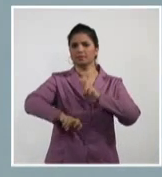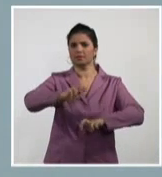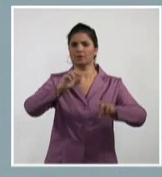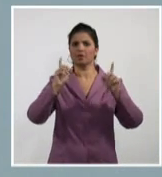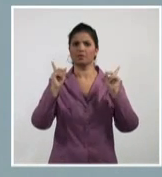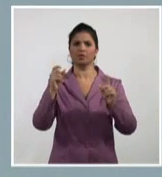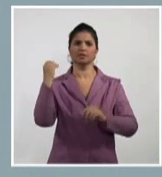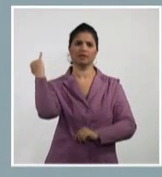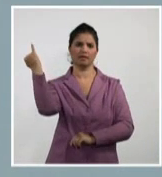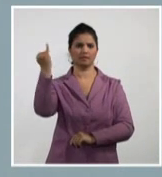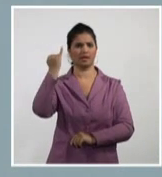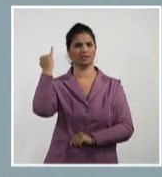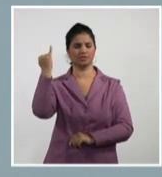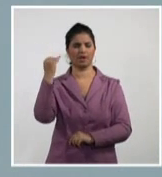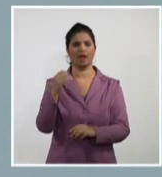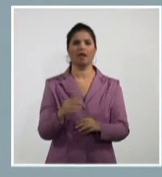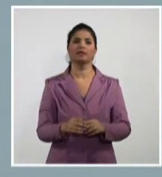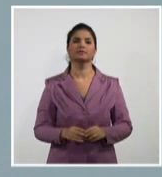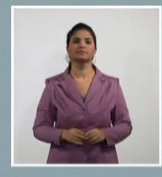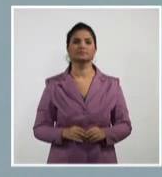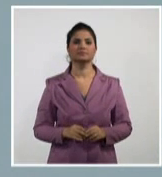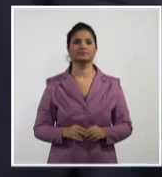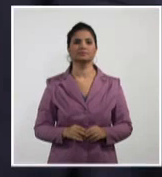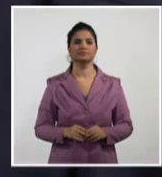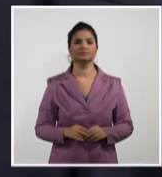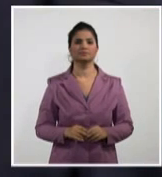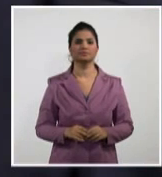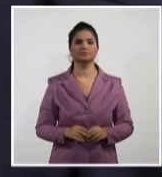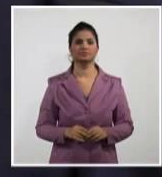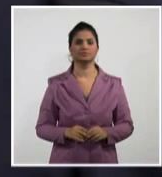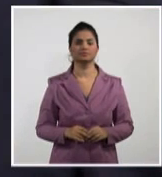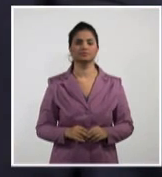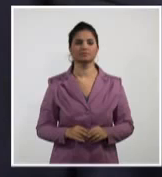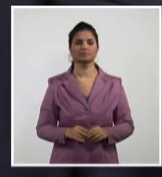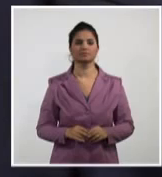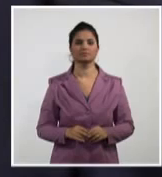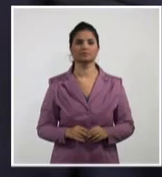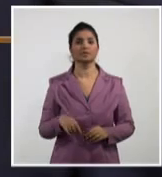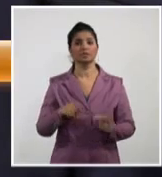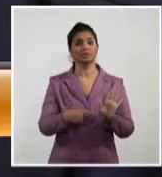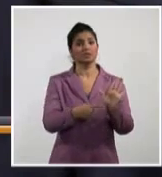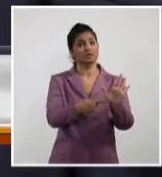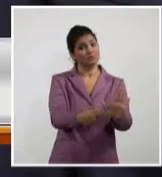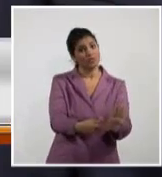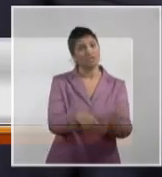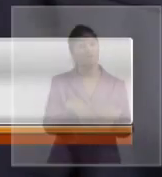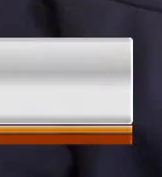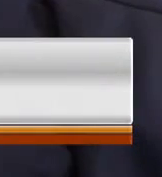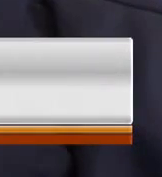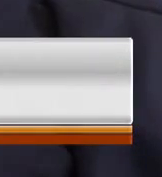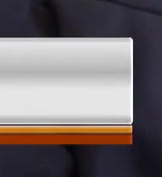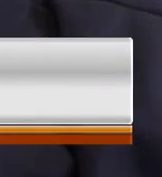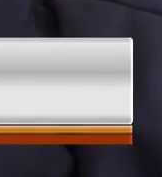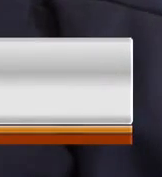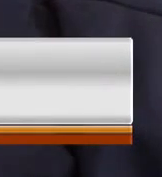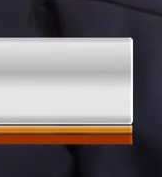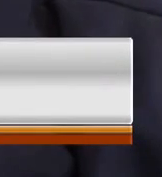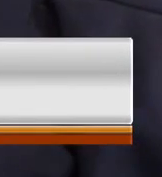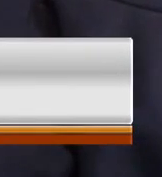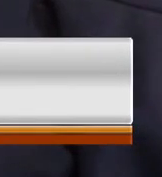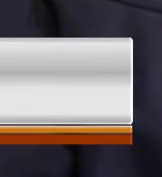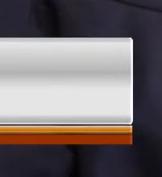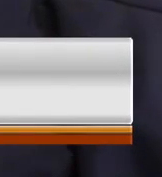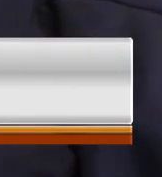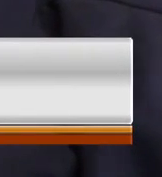Internacional. Todo parece indicar que no es de su interés, sino más bien su interés es reforzar la relación con Estados